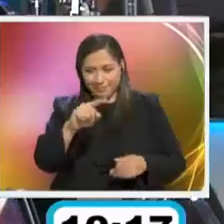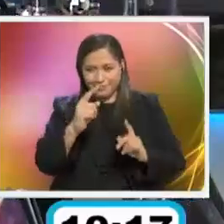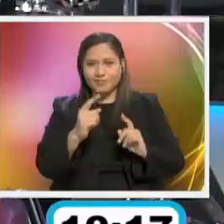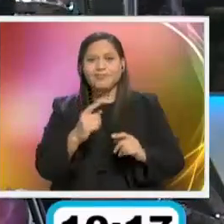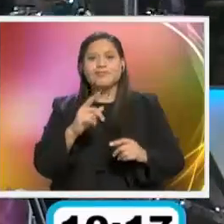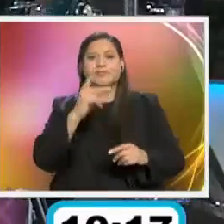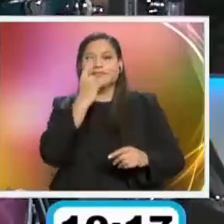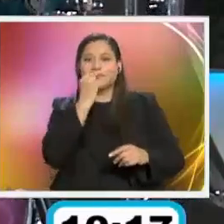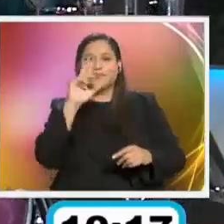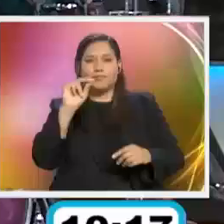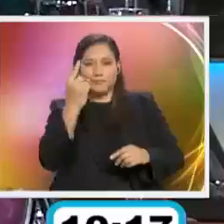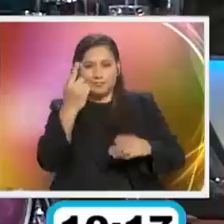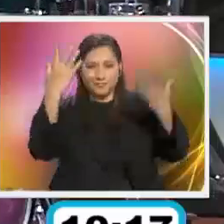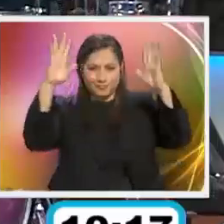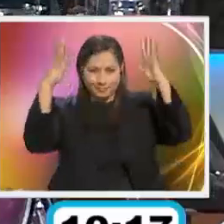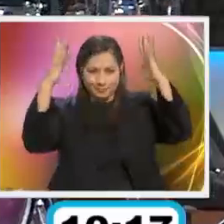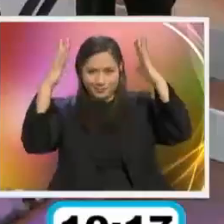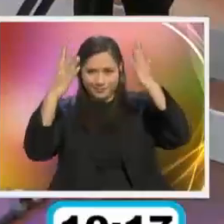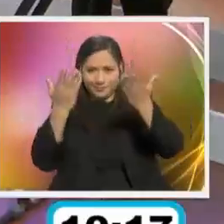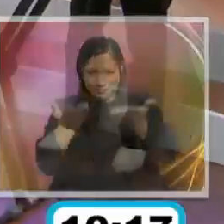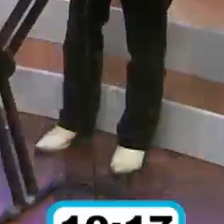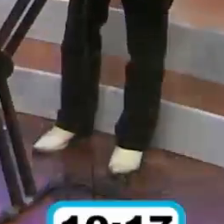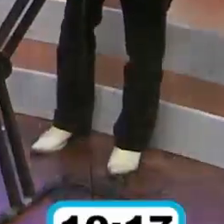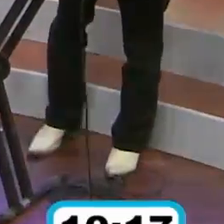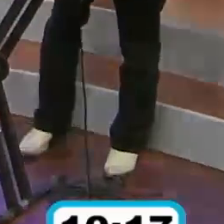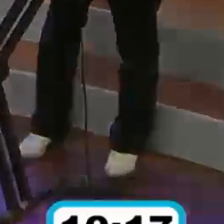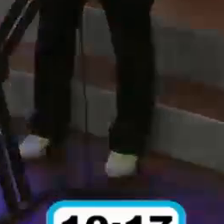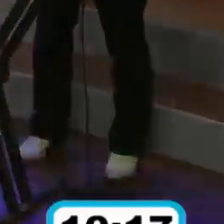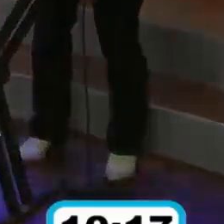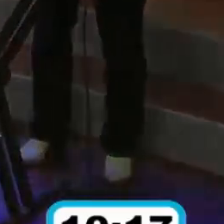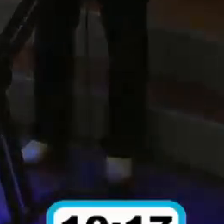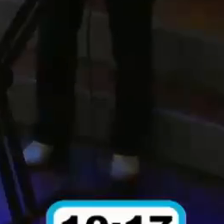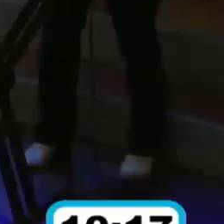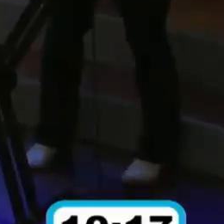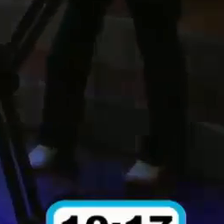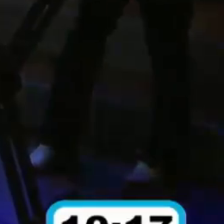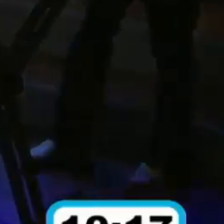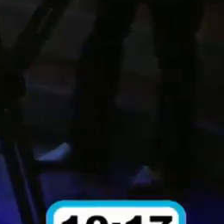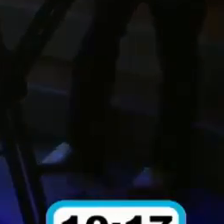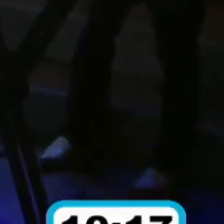para ti, Patrulla 81. Gracias. En el intermedio. Gracias.